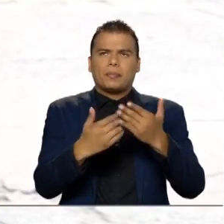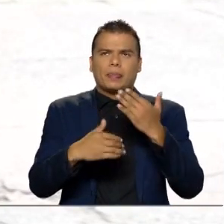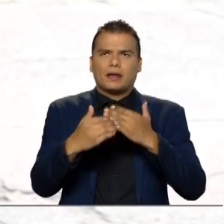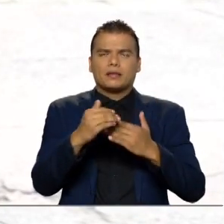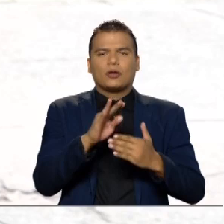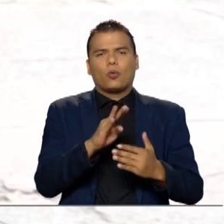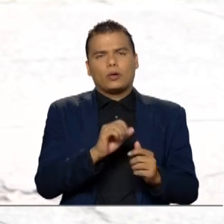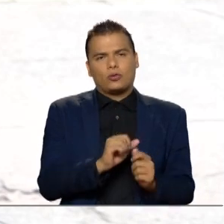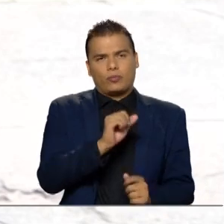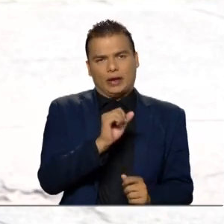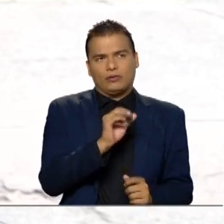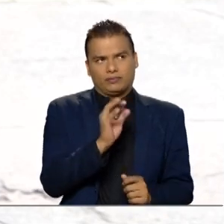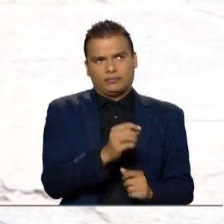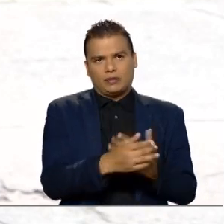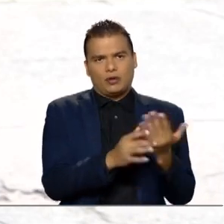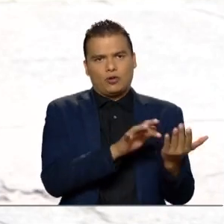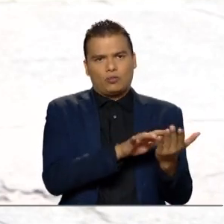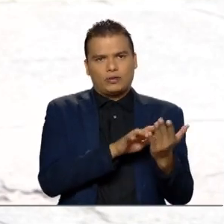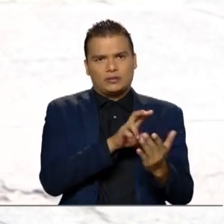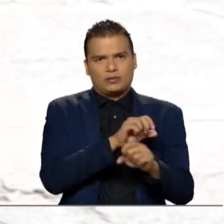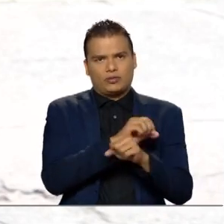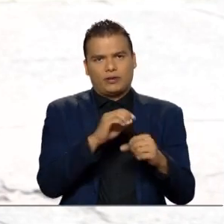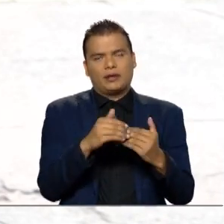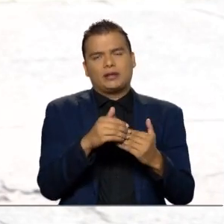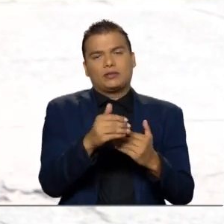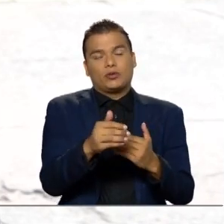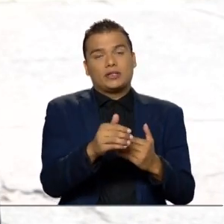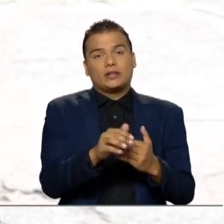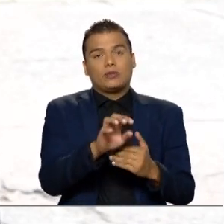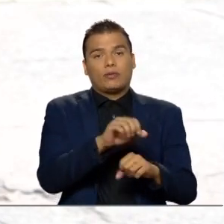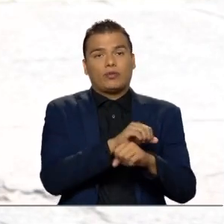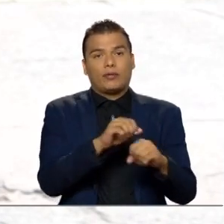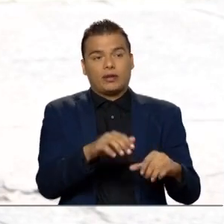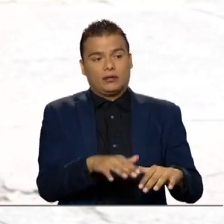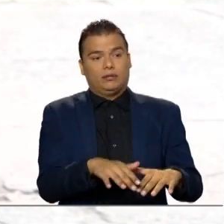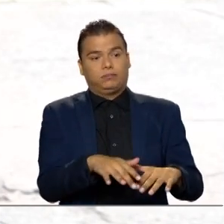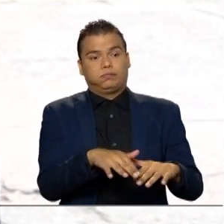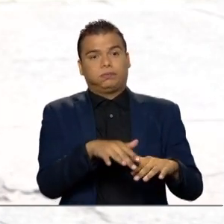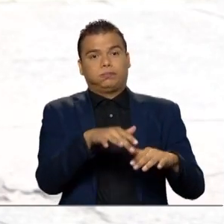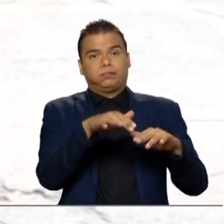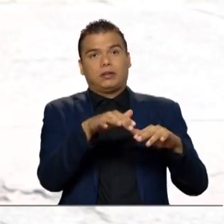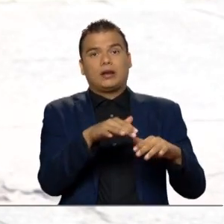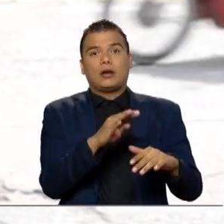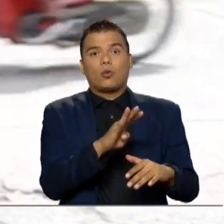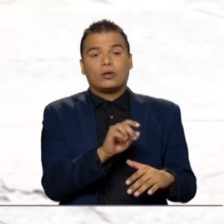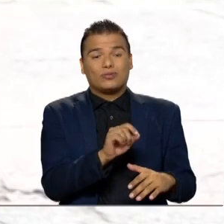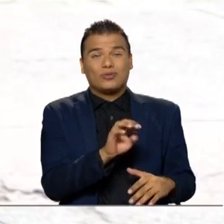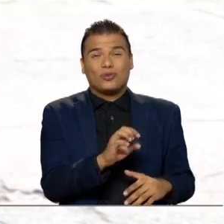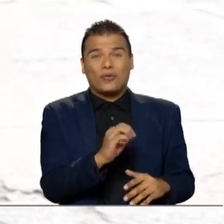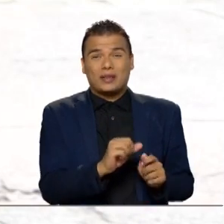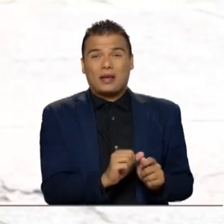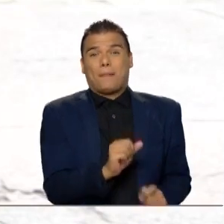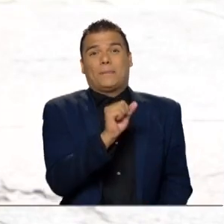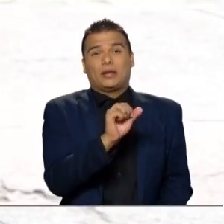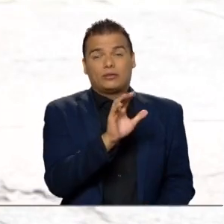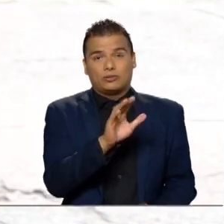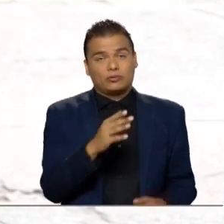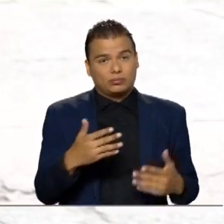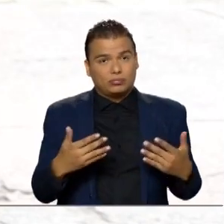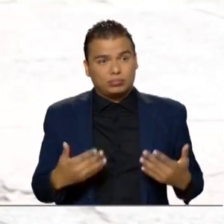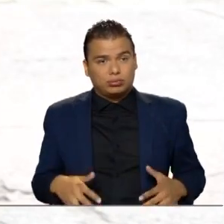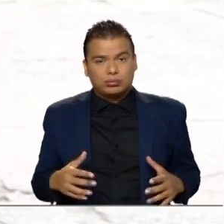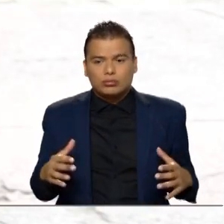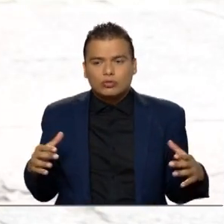ya después a las 9 de la mañana ya nos subió a 4.90. En este momento tenemos unos puntos de referencia como es Puerto